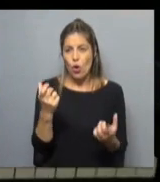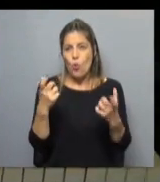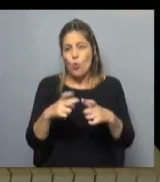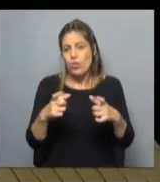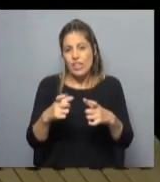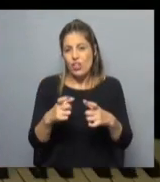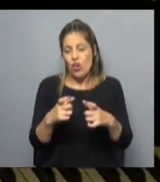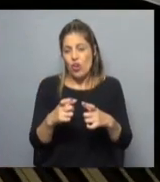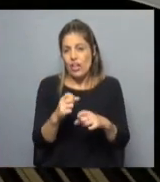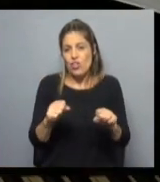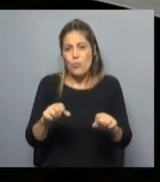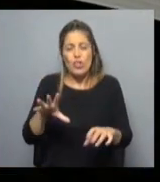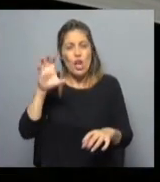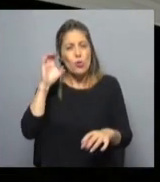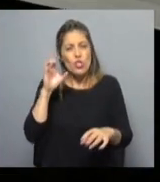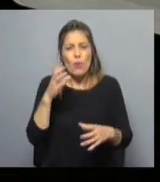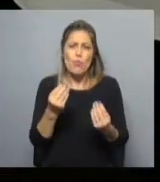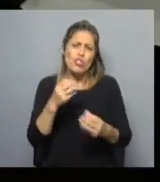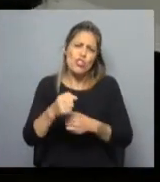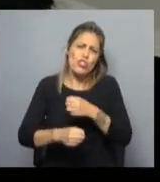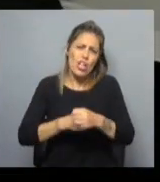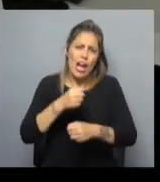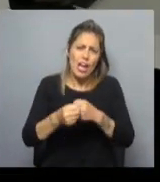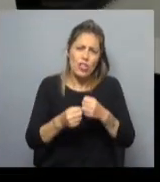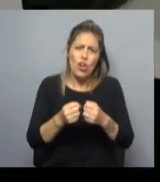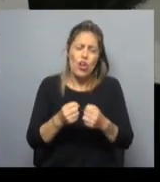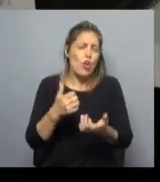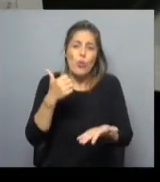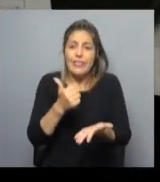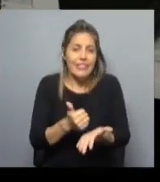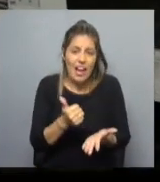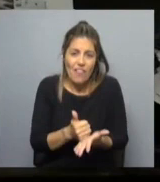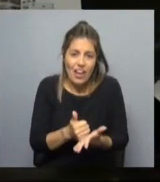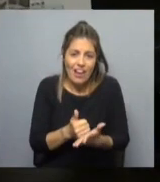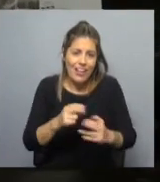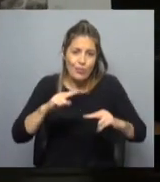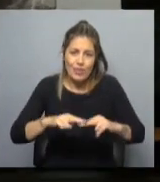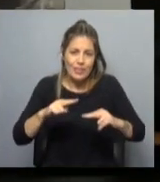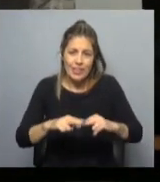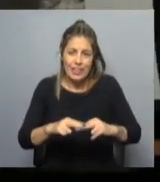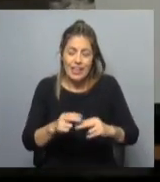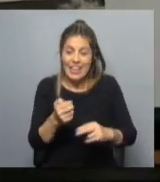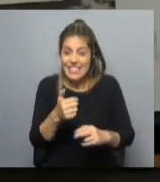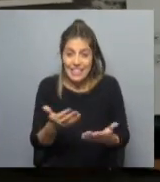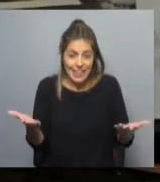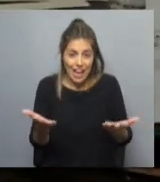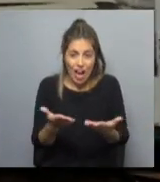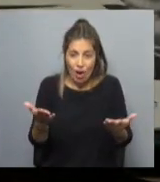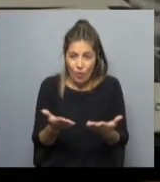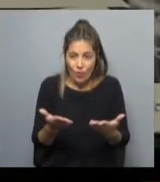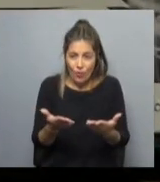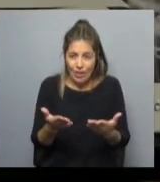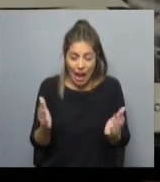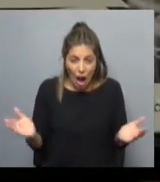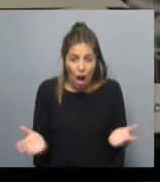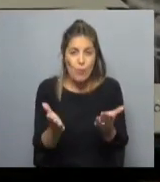durante muchísimos años, no estaba ni siquiera en las plataformas digitales, recién ahora, que a